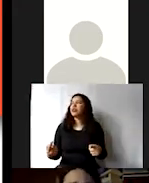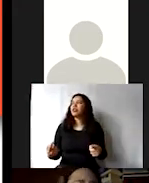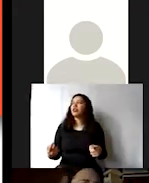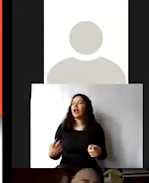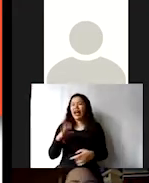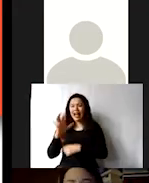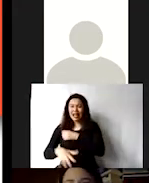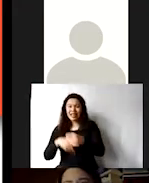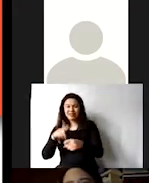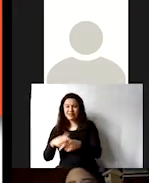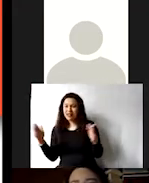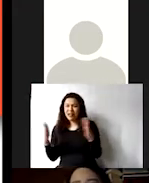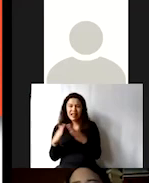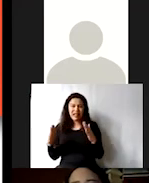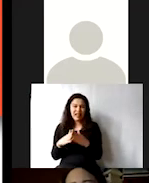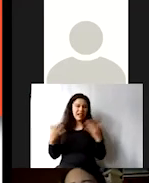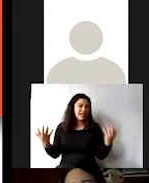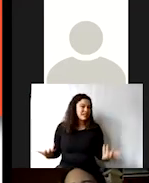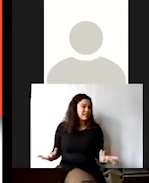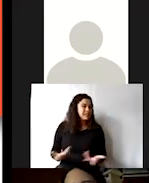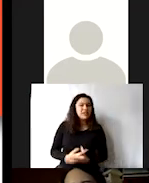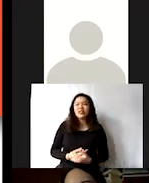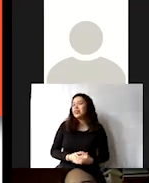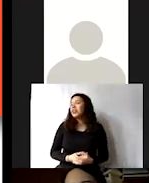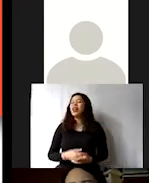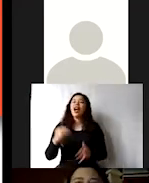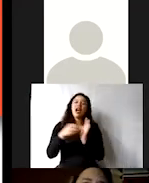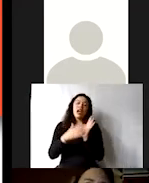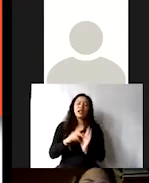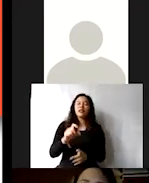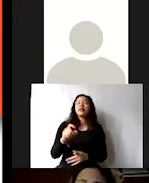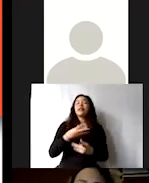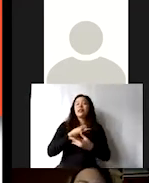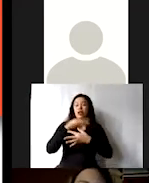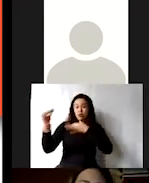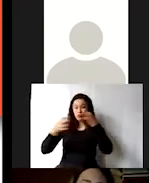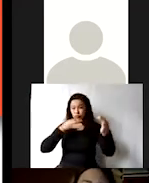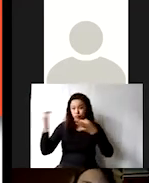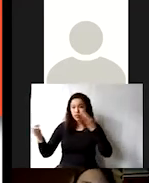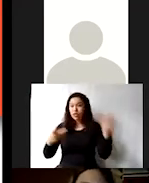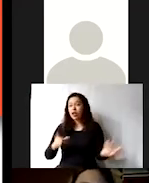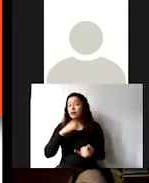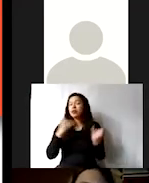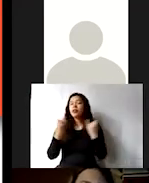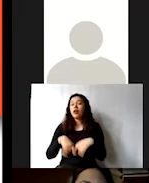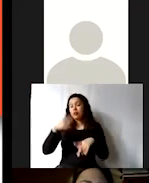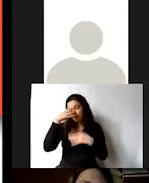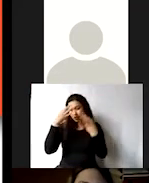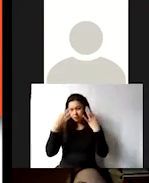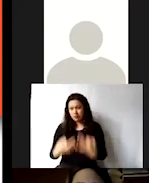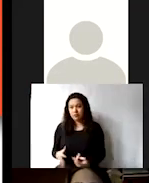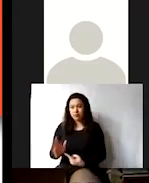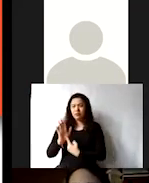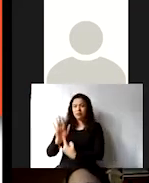mascotas, un montón de cosas que tratan de hacer difusión de la Agenda 2030, así como te encuentras pues estándares de calidad o te